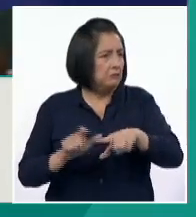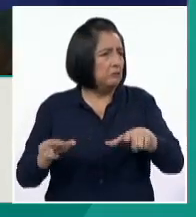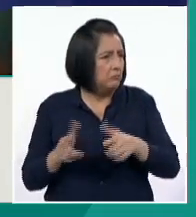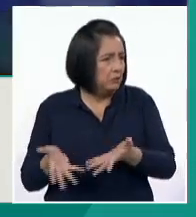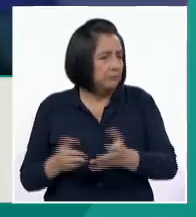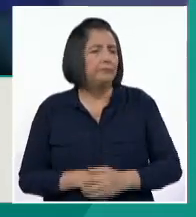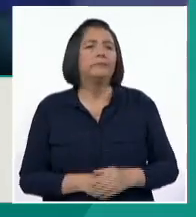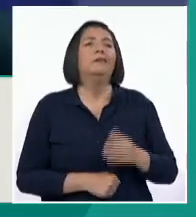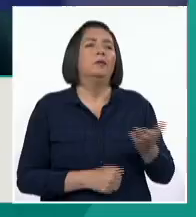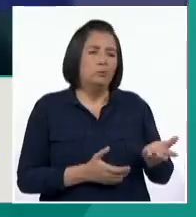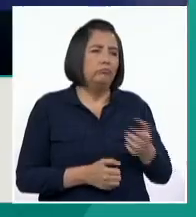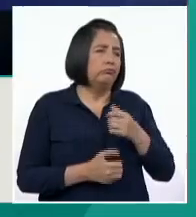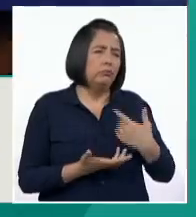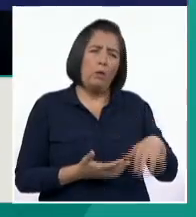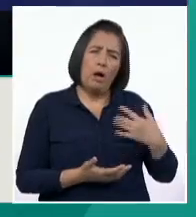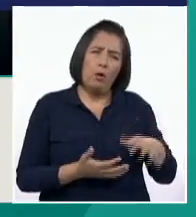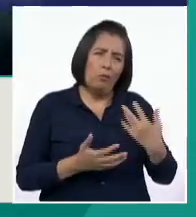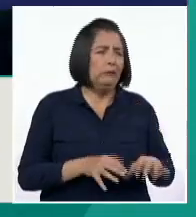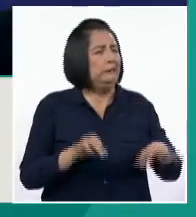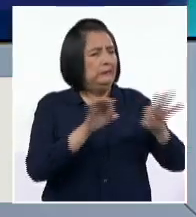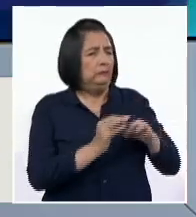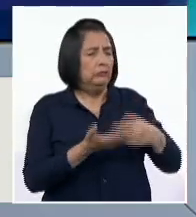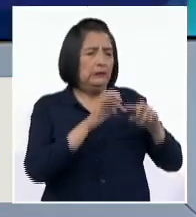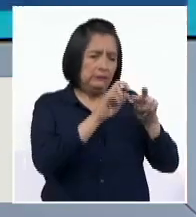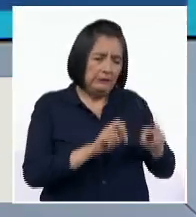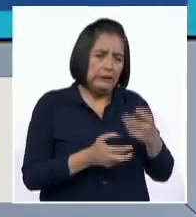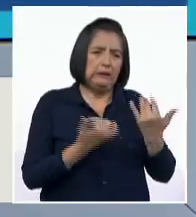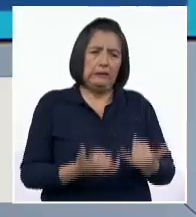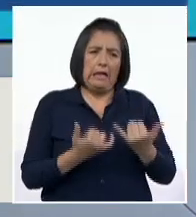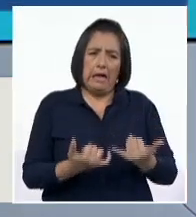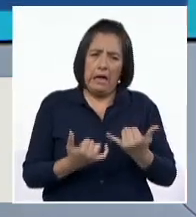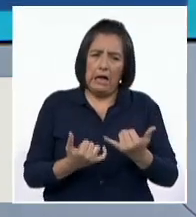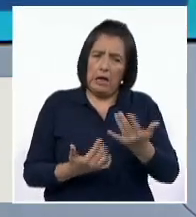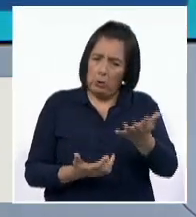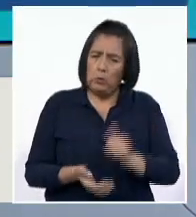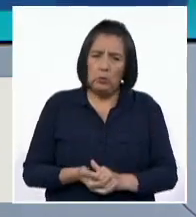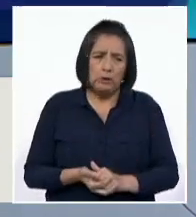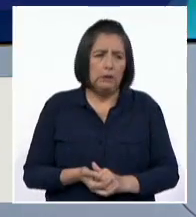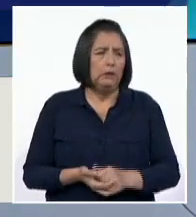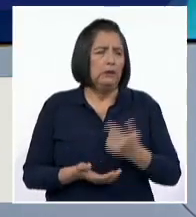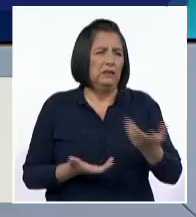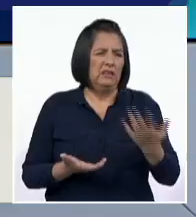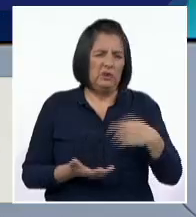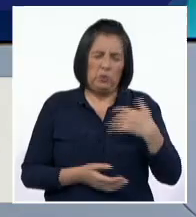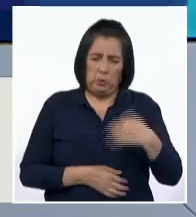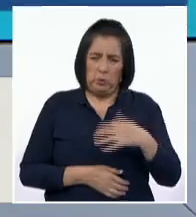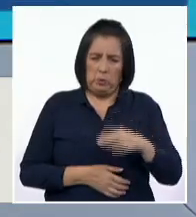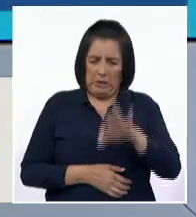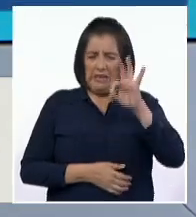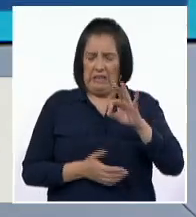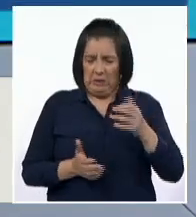Sigrid. Así es, Romy, y qué importante en todo caso la investigación en la que se encuentra este macabro hallazgo. De alguna